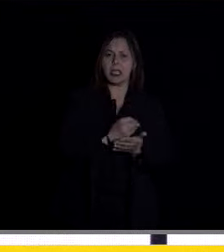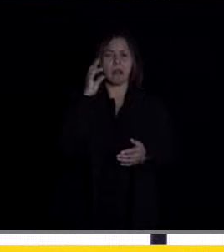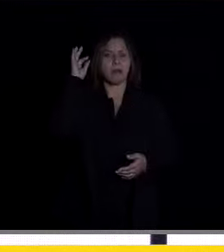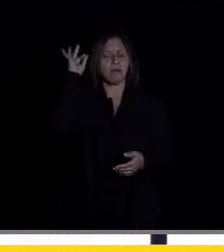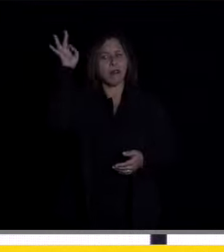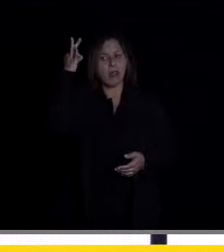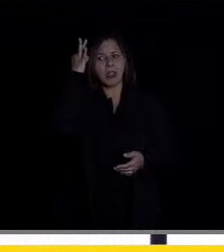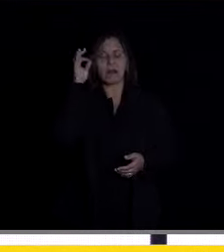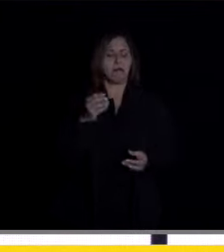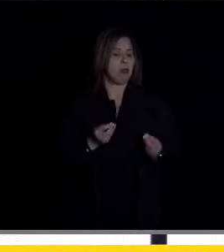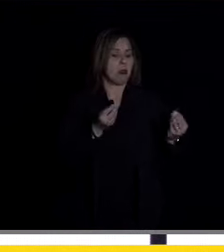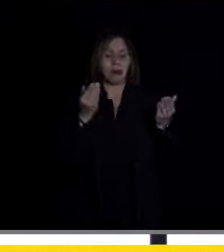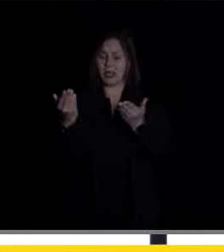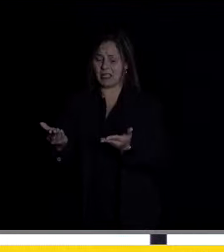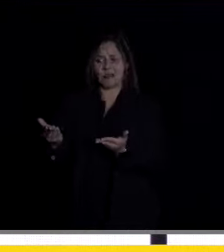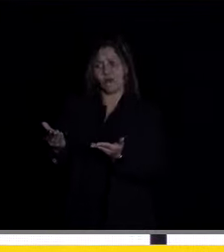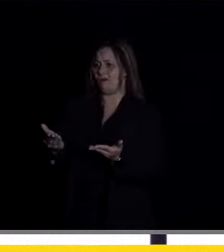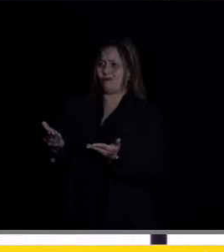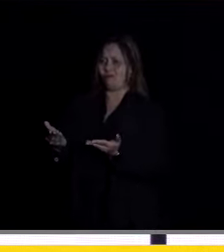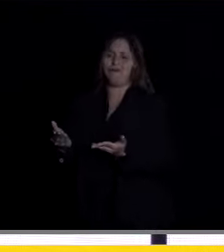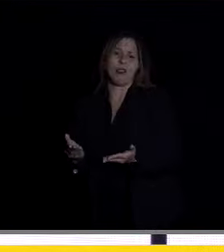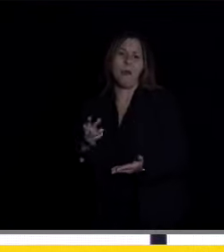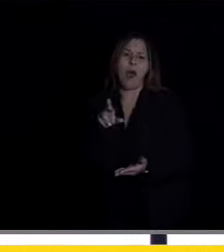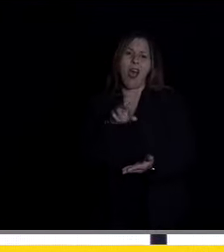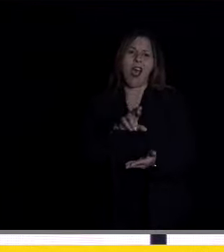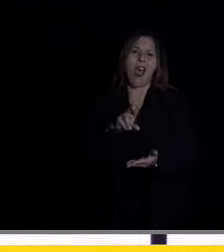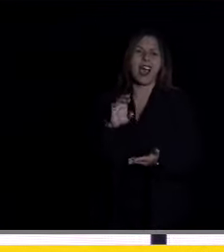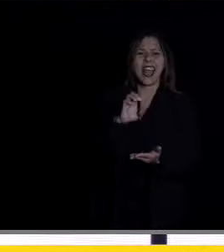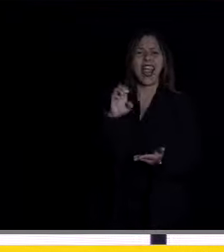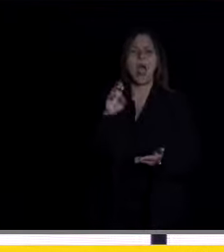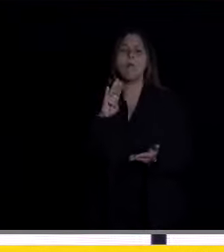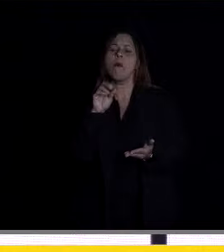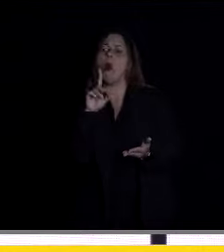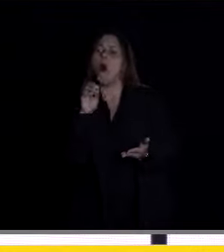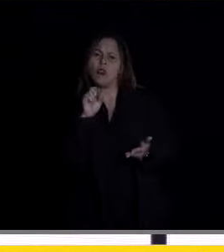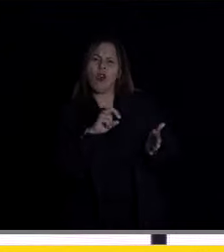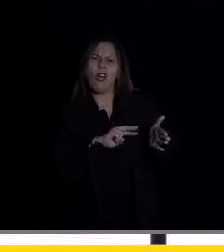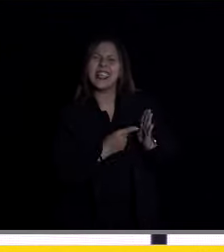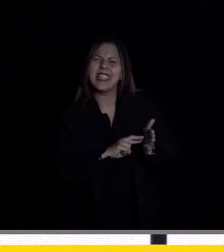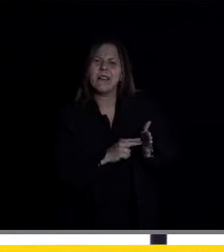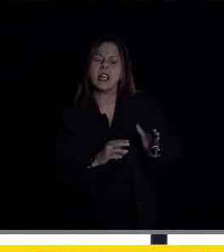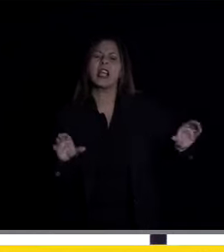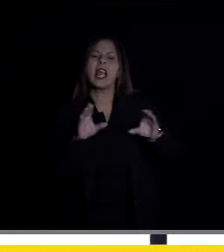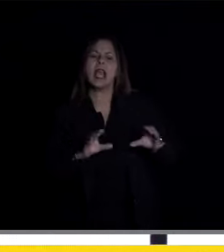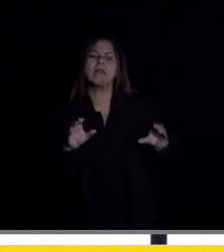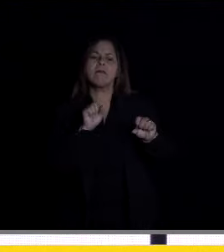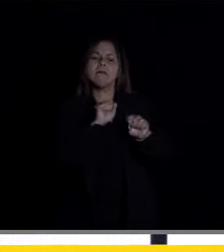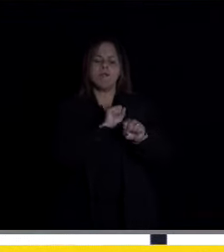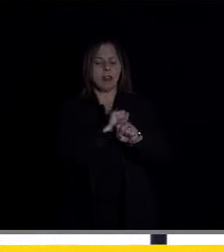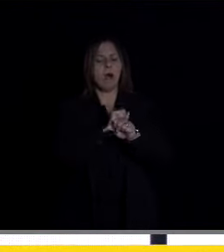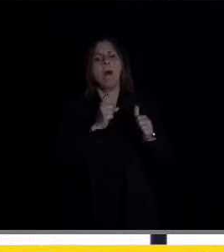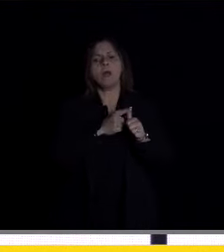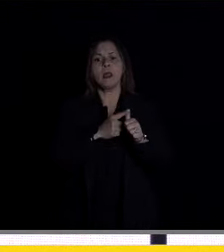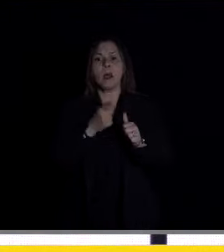Estos fondos no son otorgados, son por reembolso. Y lo que esto quiere decir es que tenemos que hacer la obra primero para que luego nos